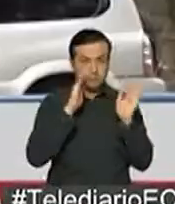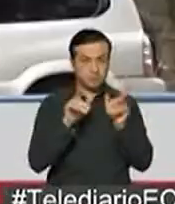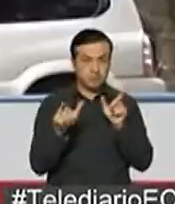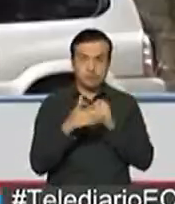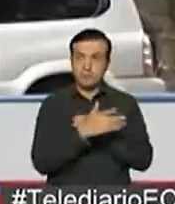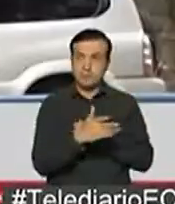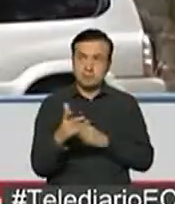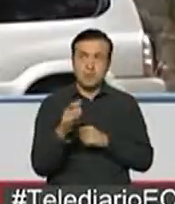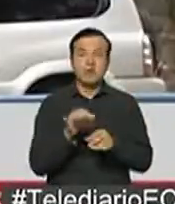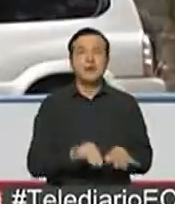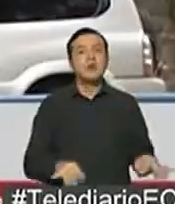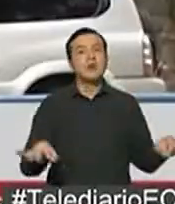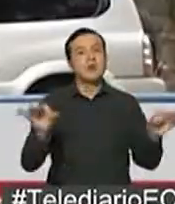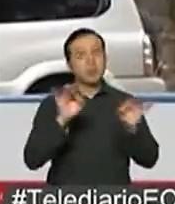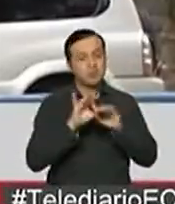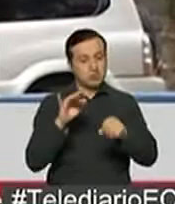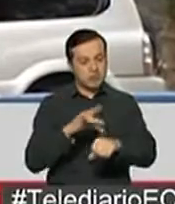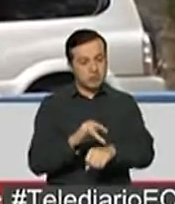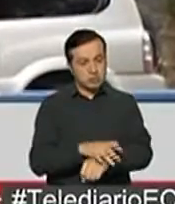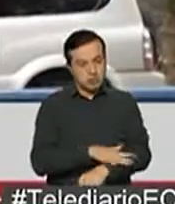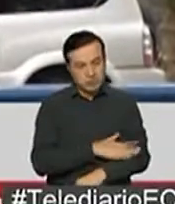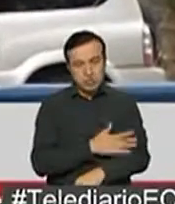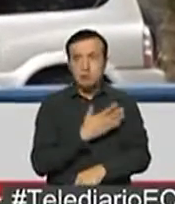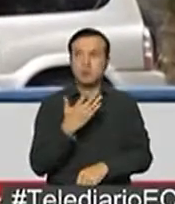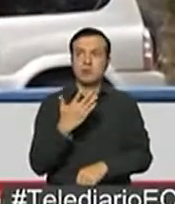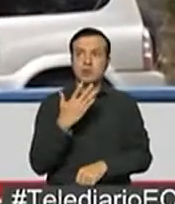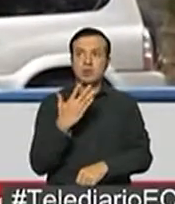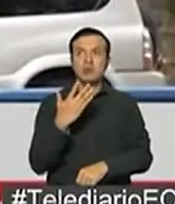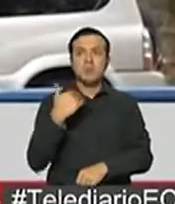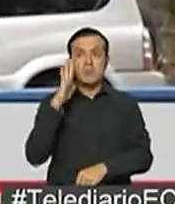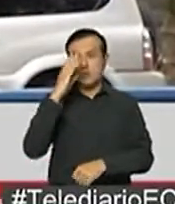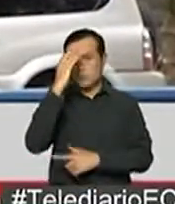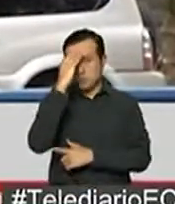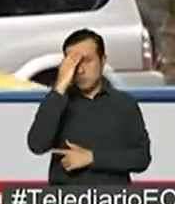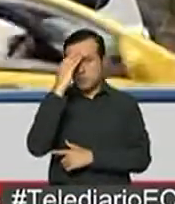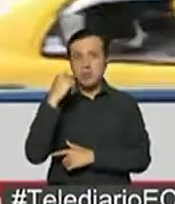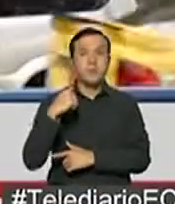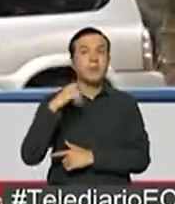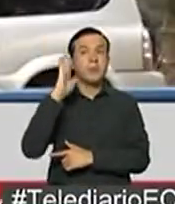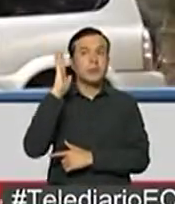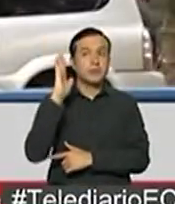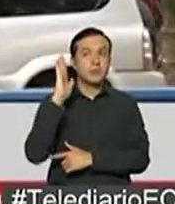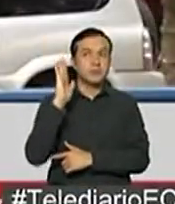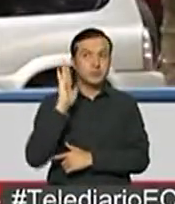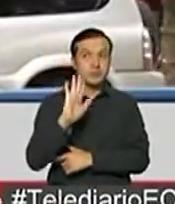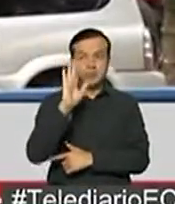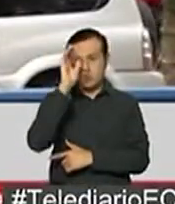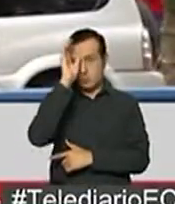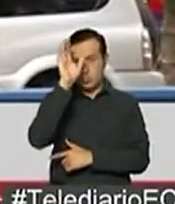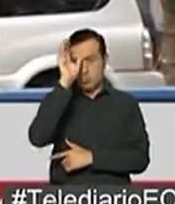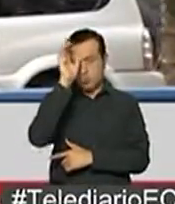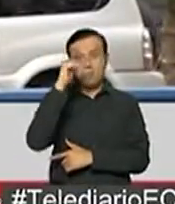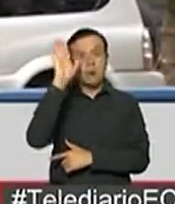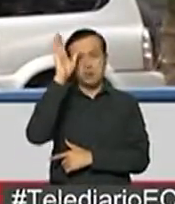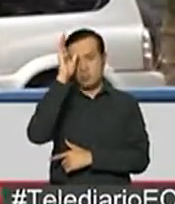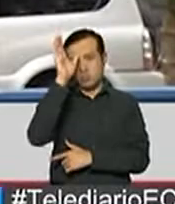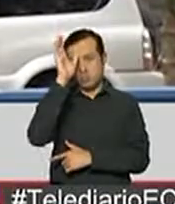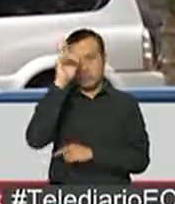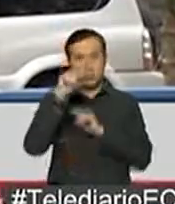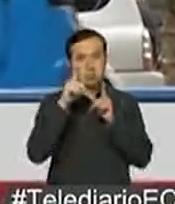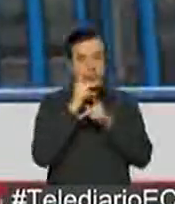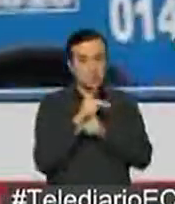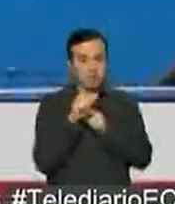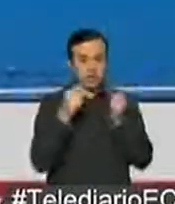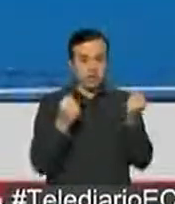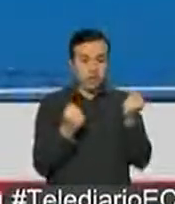se debería tomar conciencia en eso mayor educación y mayor cultura no solo las